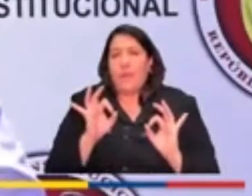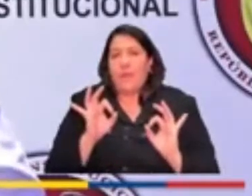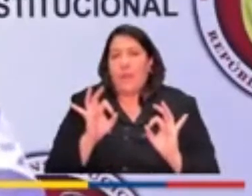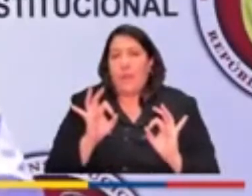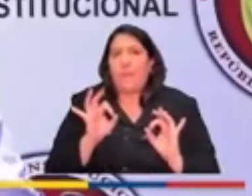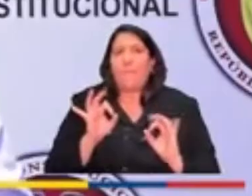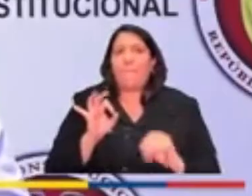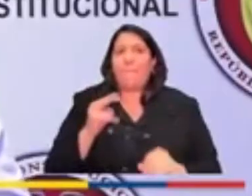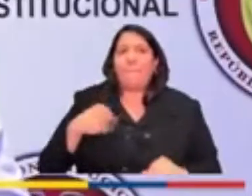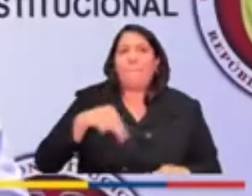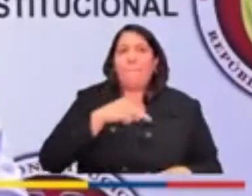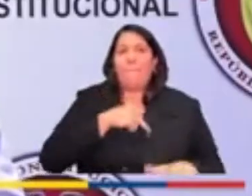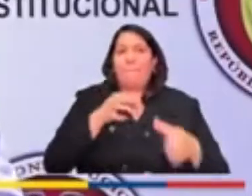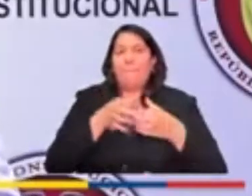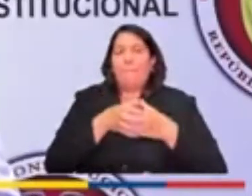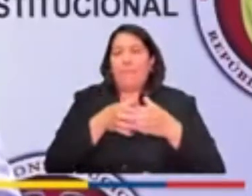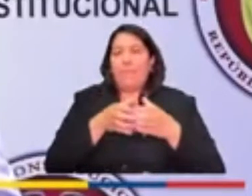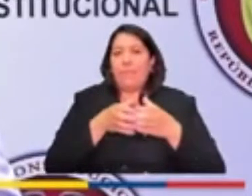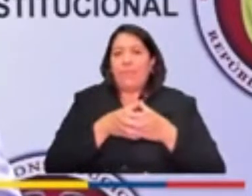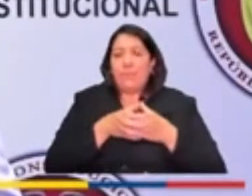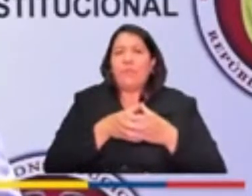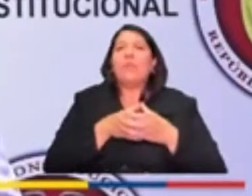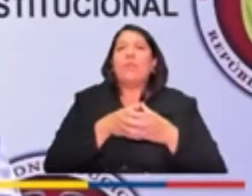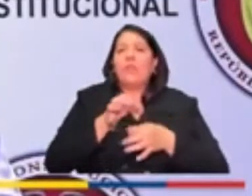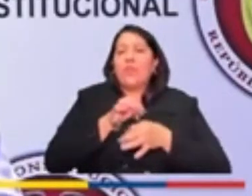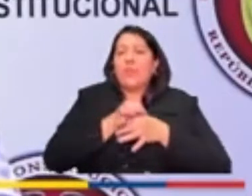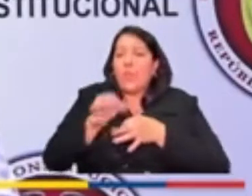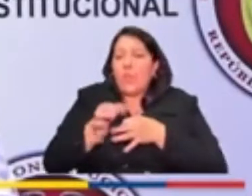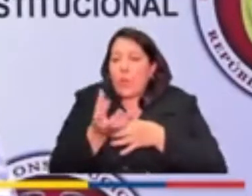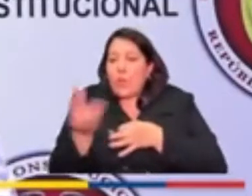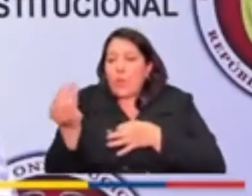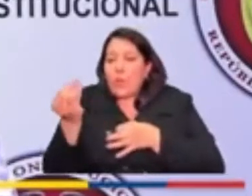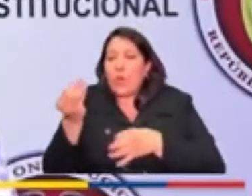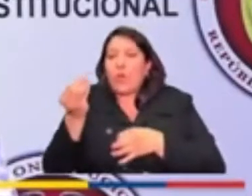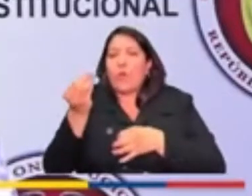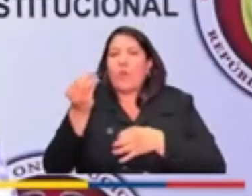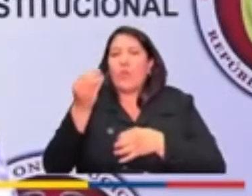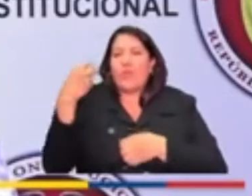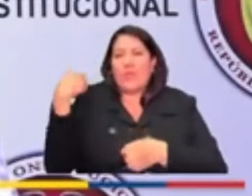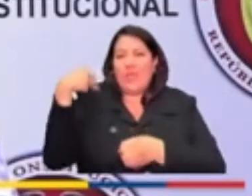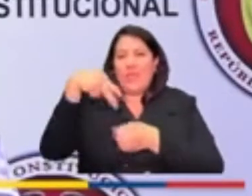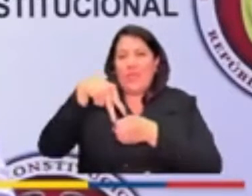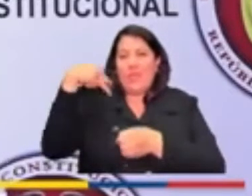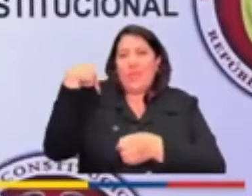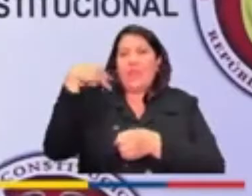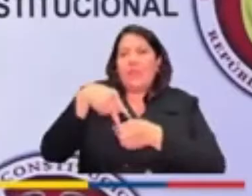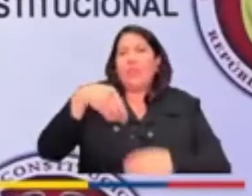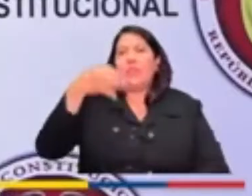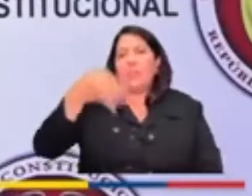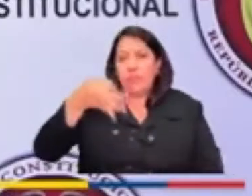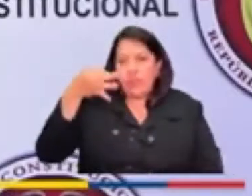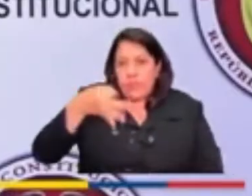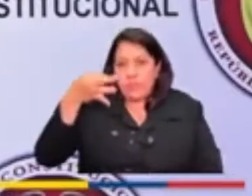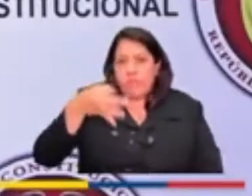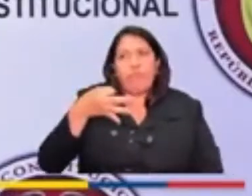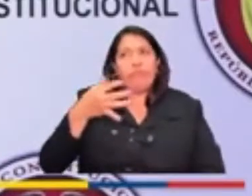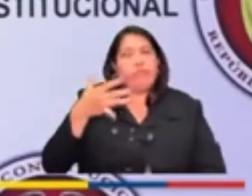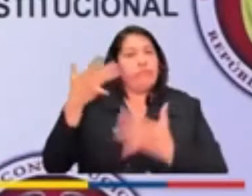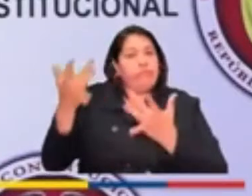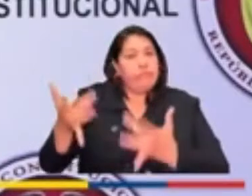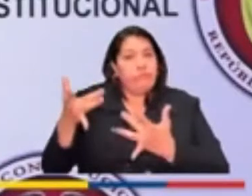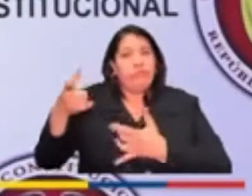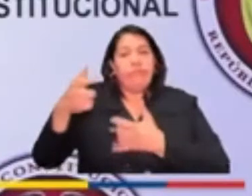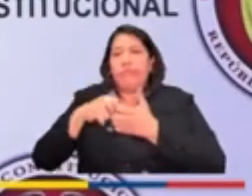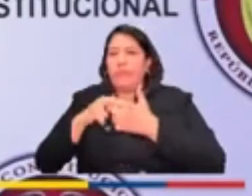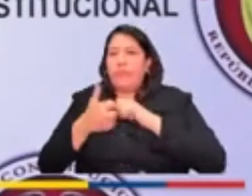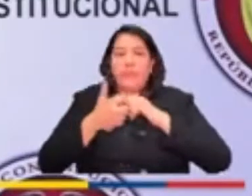Para nosotros, como pueblos indígenas, siempre hemos tenido la esperanza que las problemáticas